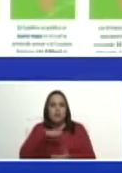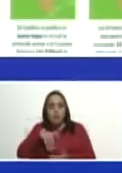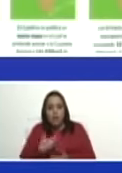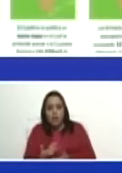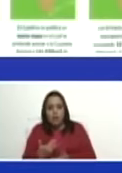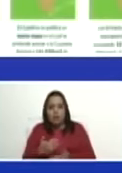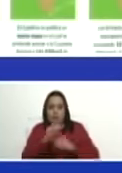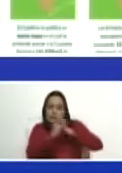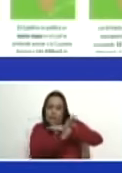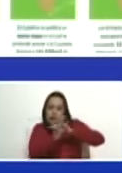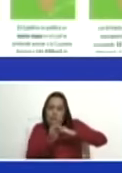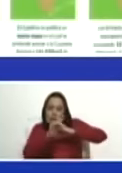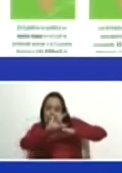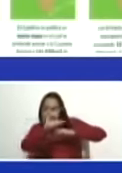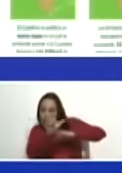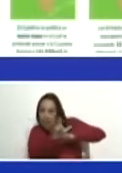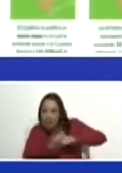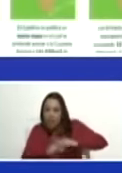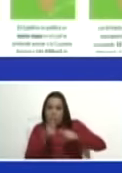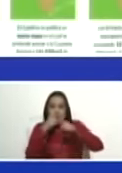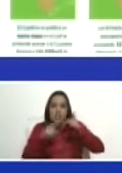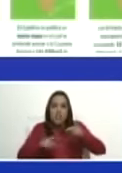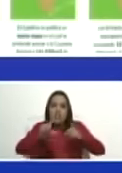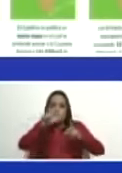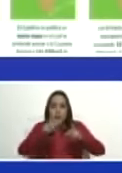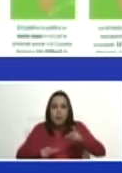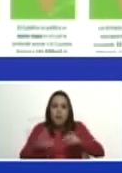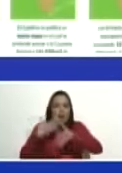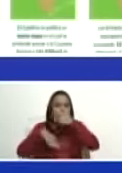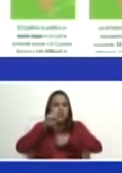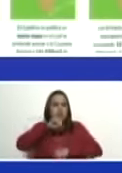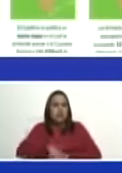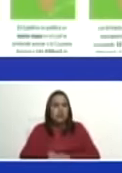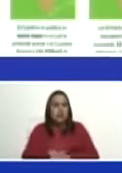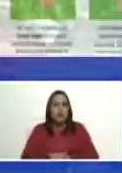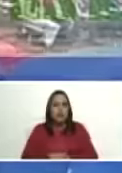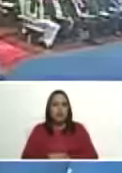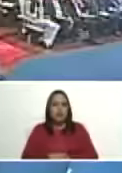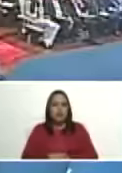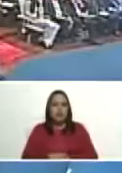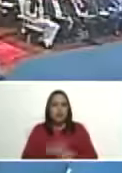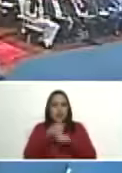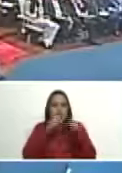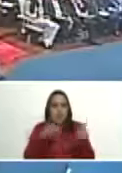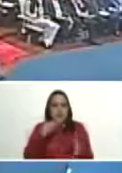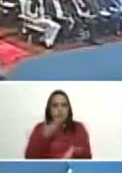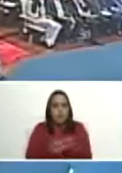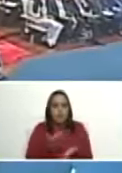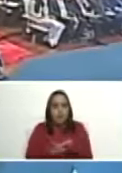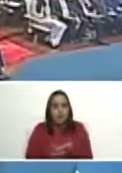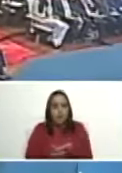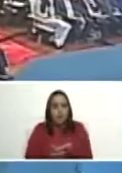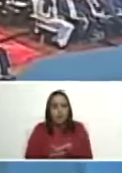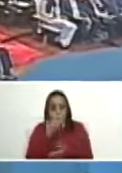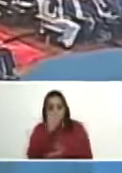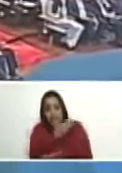señalar en distintos mapas imperiales, en distintas propuestas a